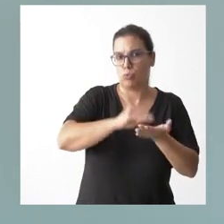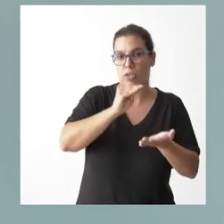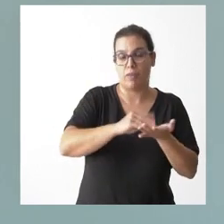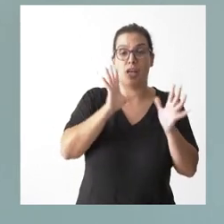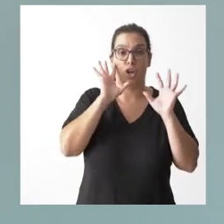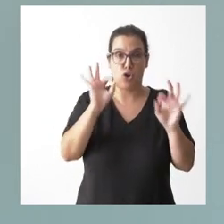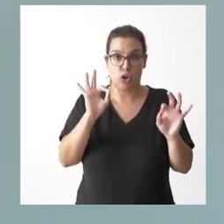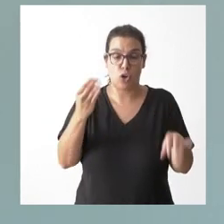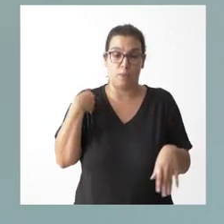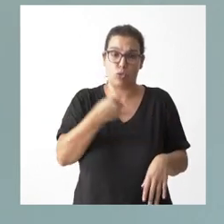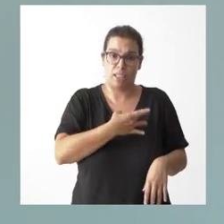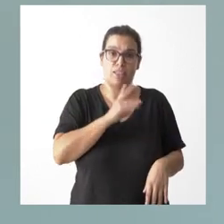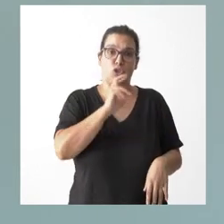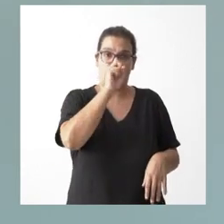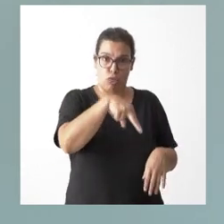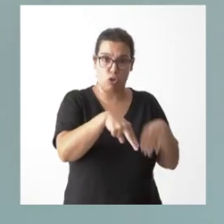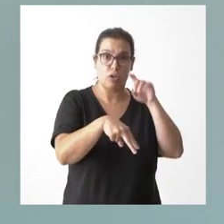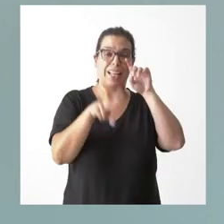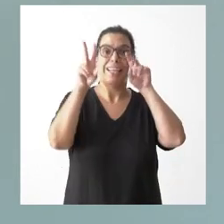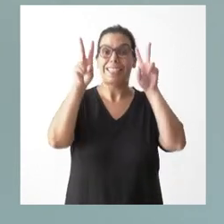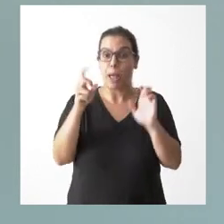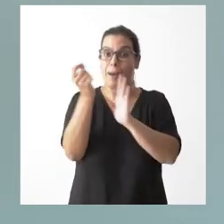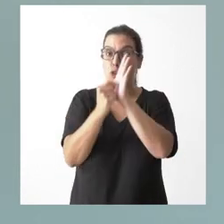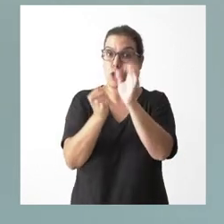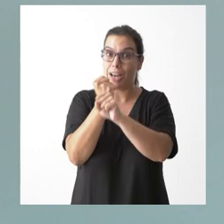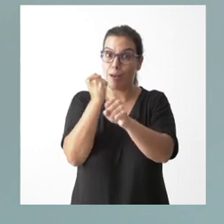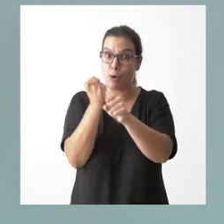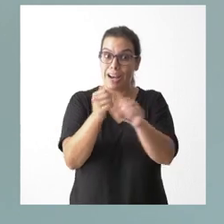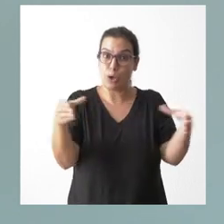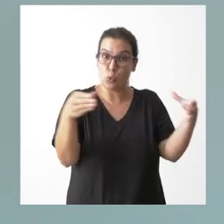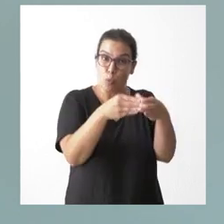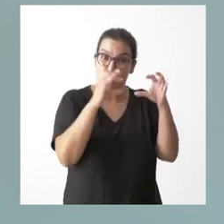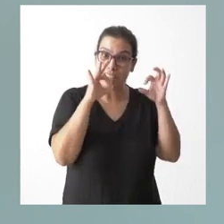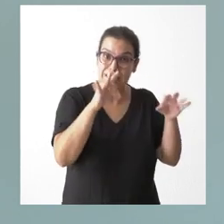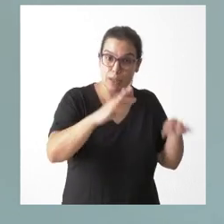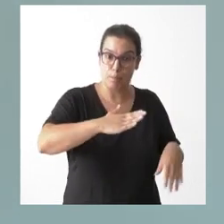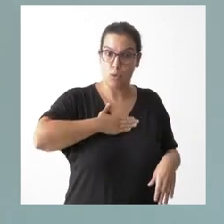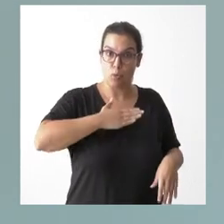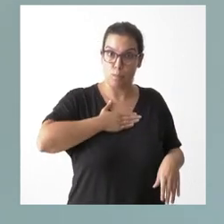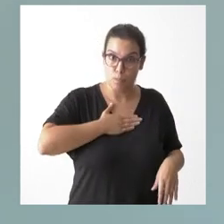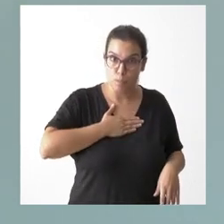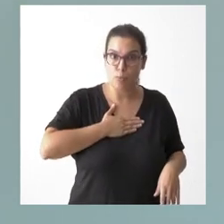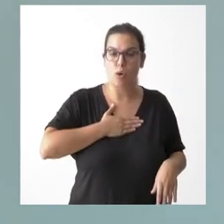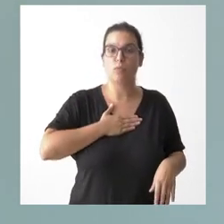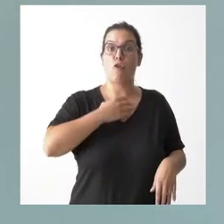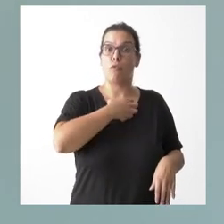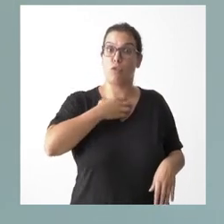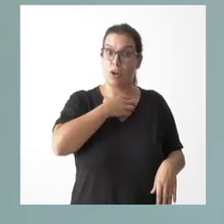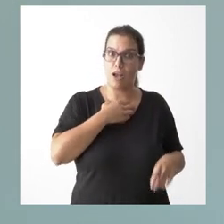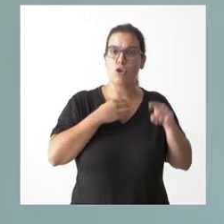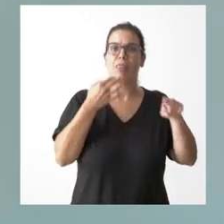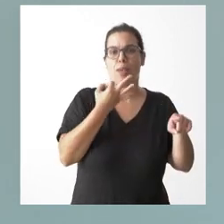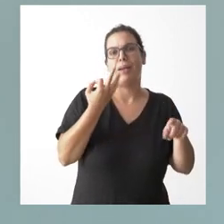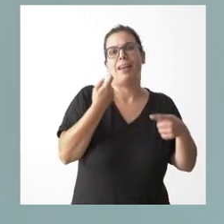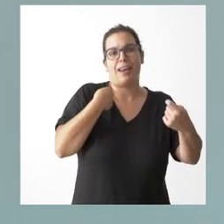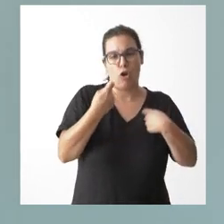razón CESIF, lo que son las condiciones laborales del personal de la Administración de la Comunidad, de los empleados públicos, debe negociarse